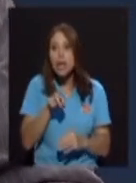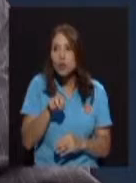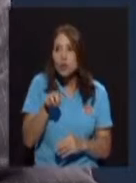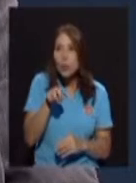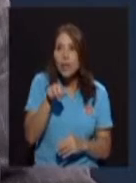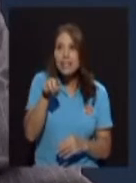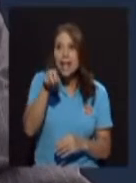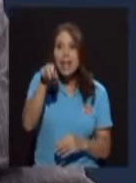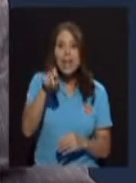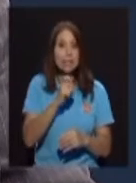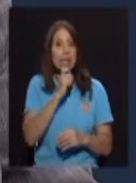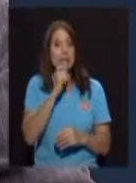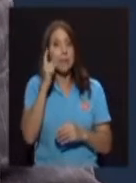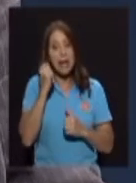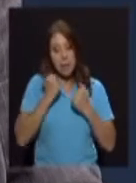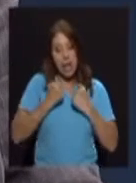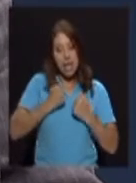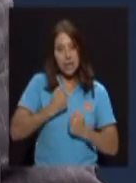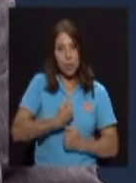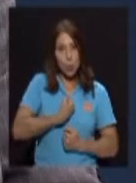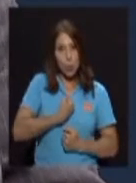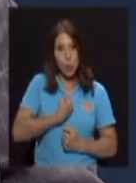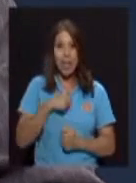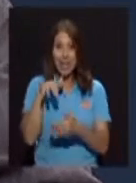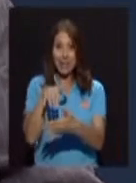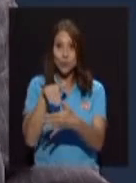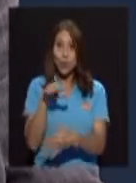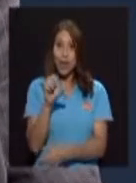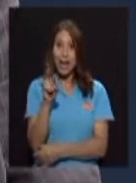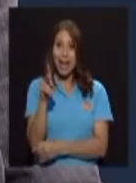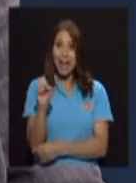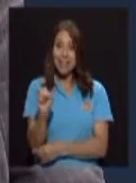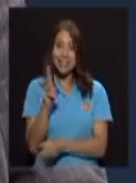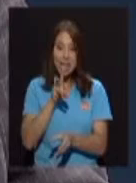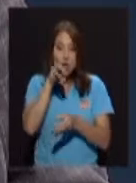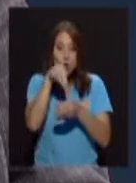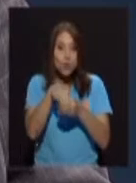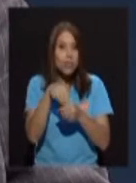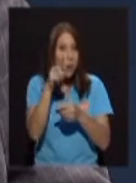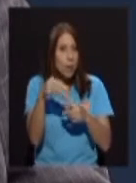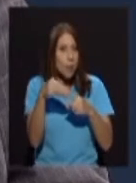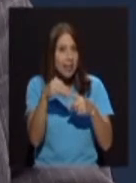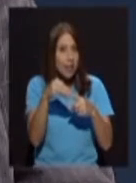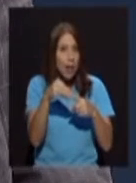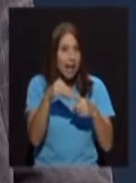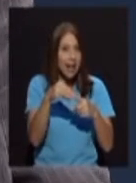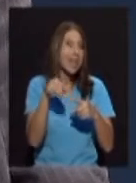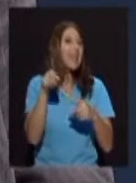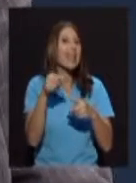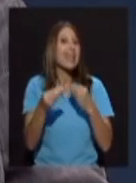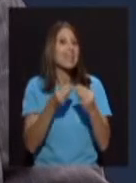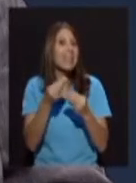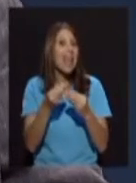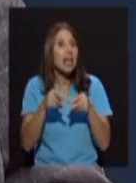el bañarse. El estudio CRELES, por ejemplo, incluye una muy particular que la otra familia de estudios no la incluye, que es el cortarse